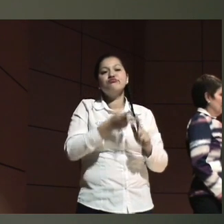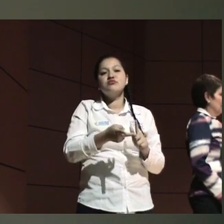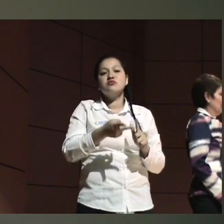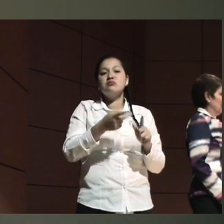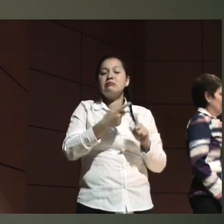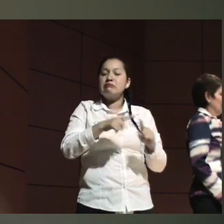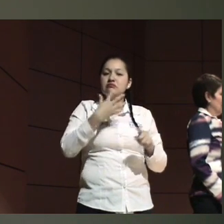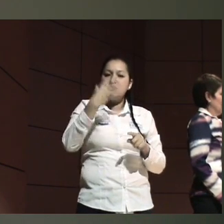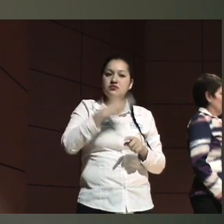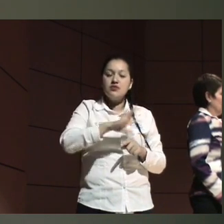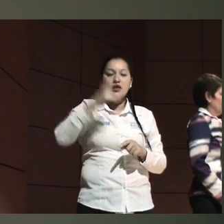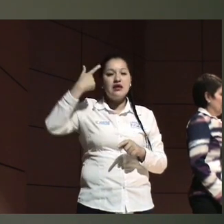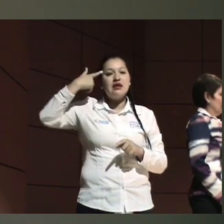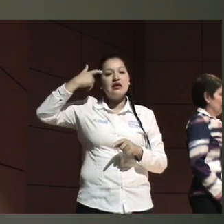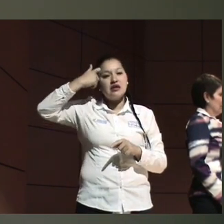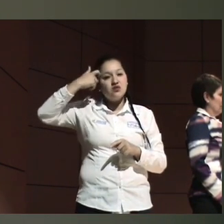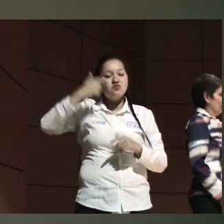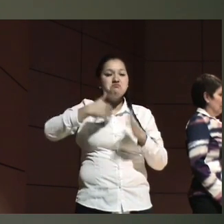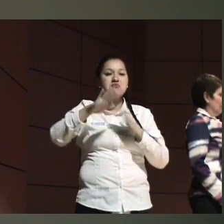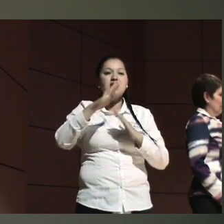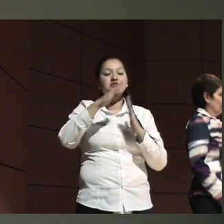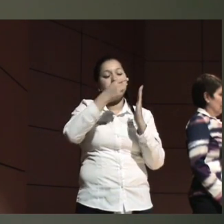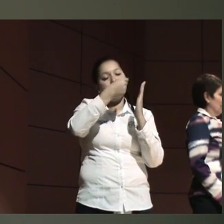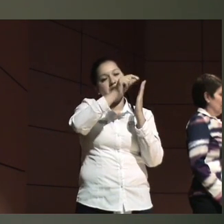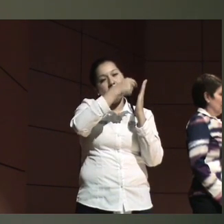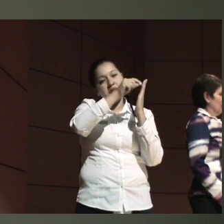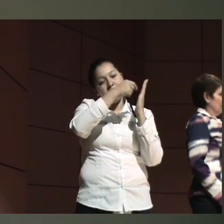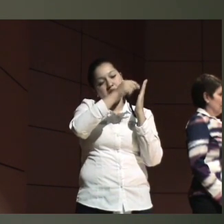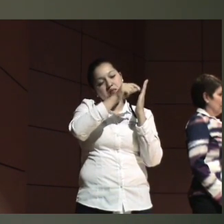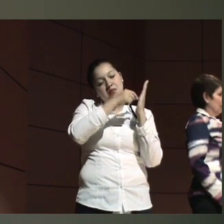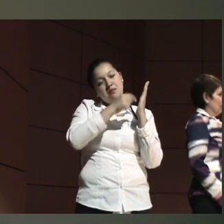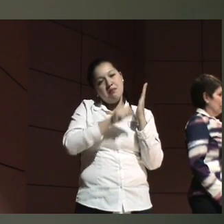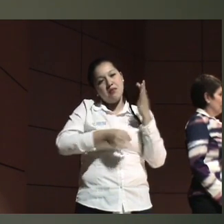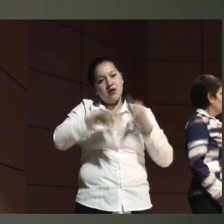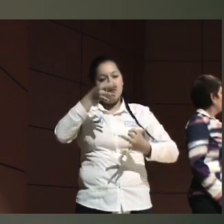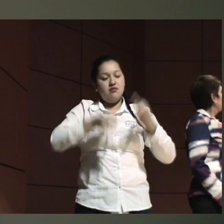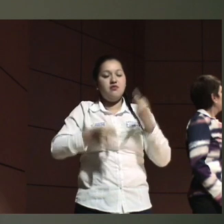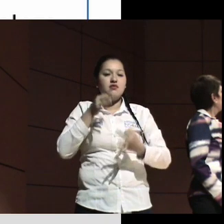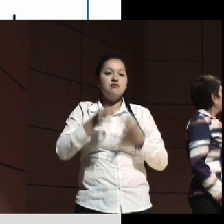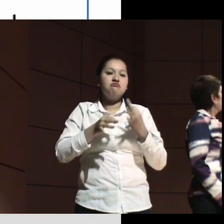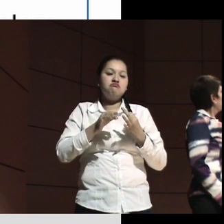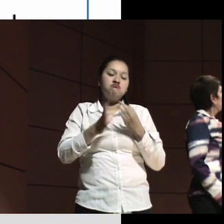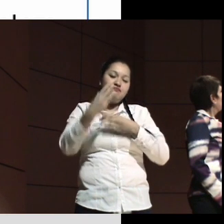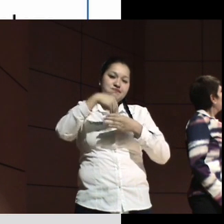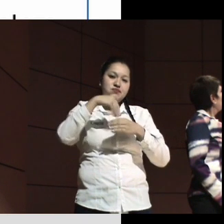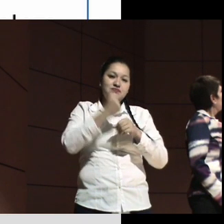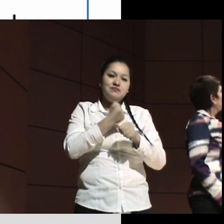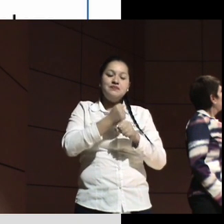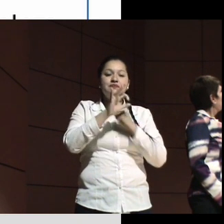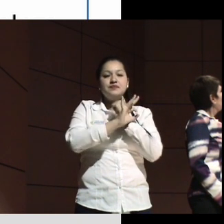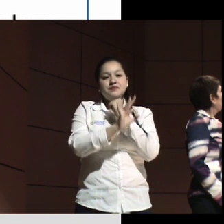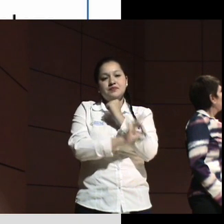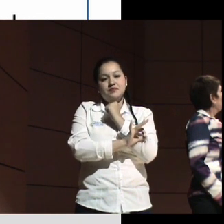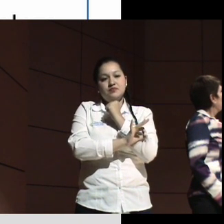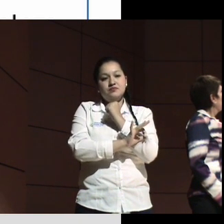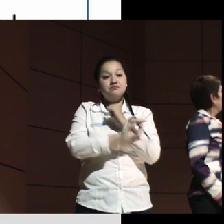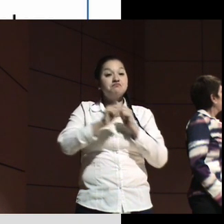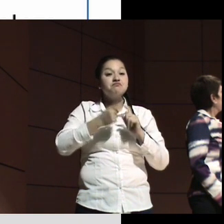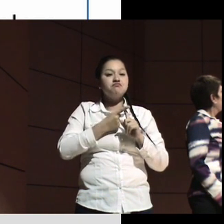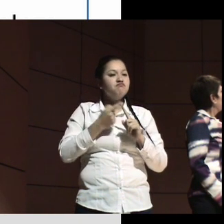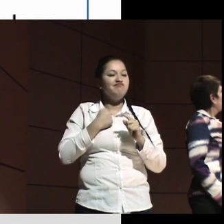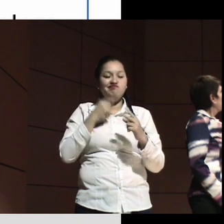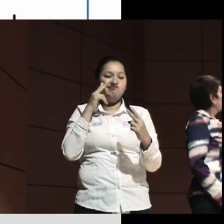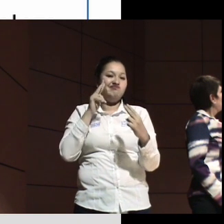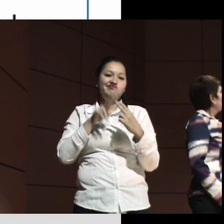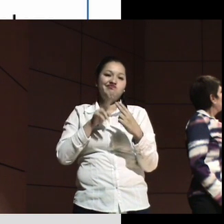reto de la totalidad de peritos en psicología que ejercemos la práctica privada de un lado el desconocimiento